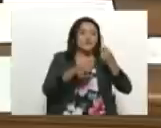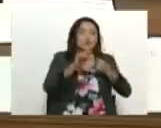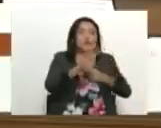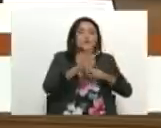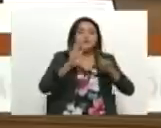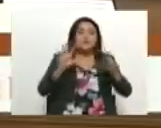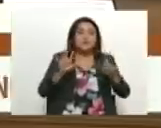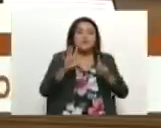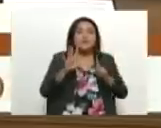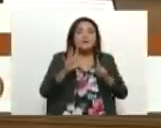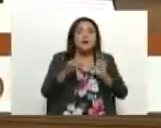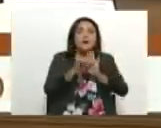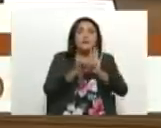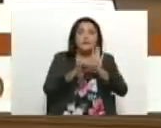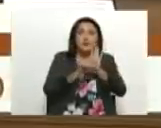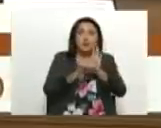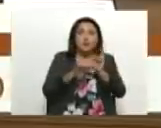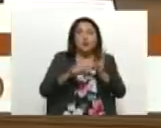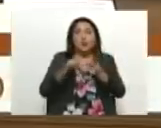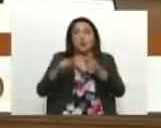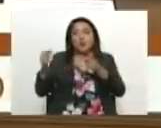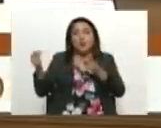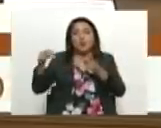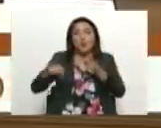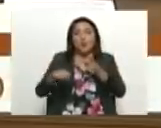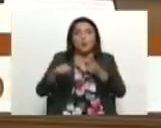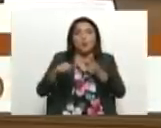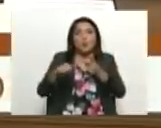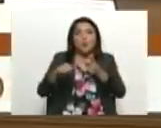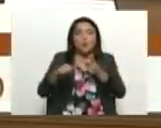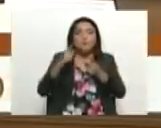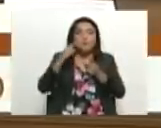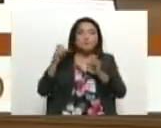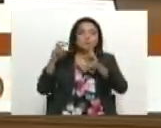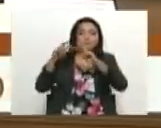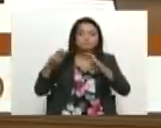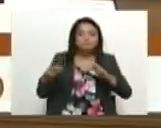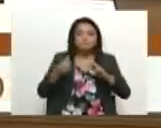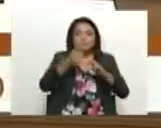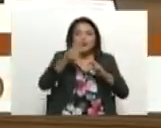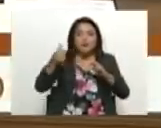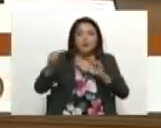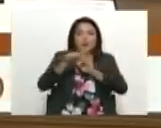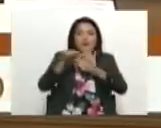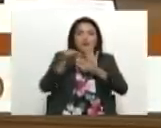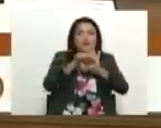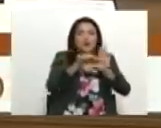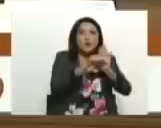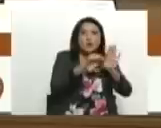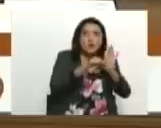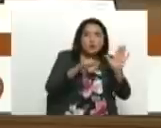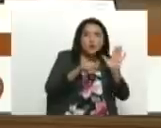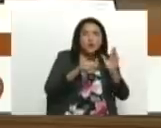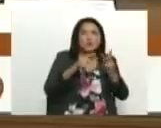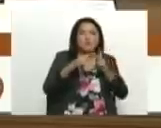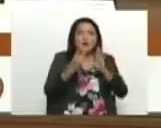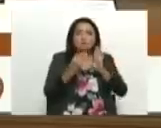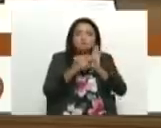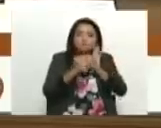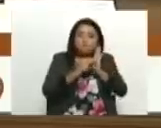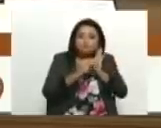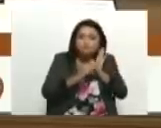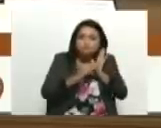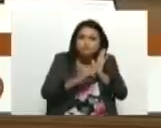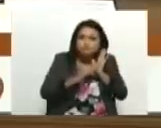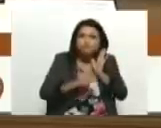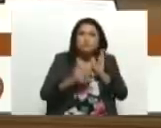Esta consulta tiene que ver con la revisión de esos 46 artículos y las observaciones y recomendaciones que los honorables invitados